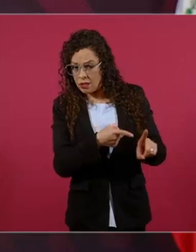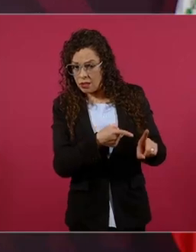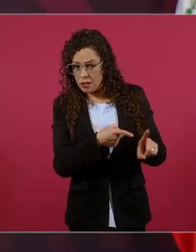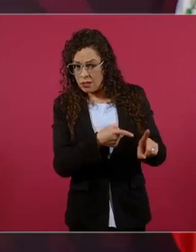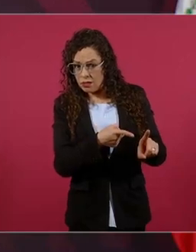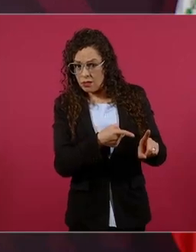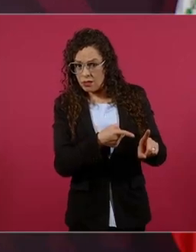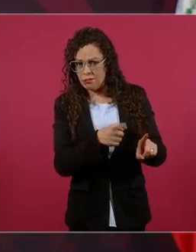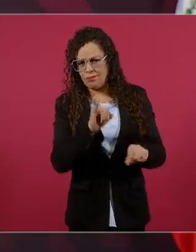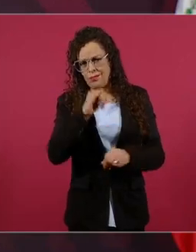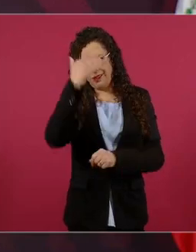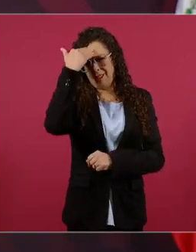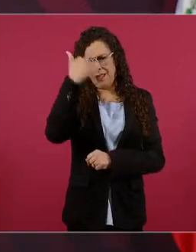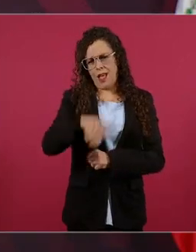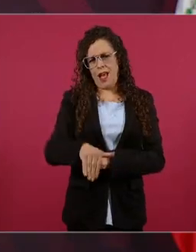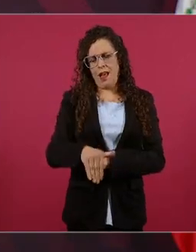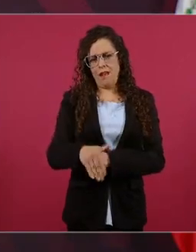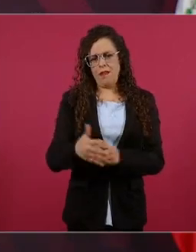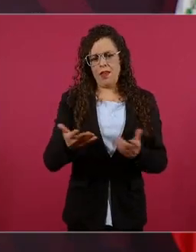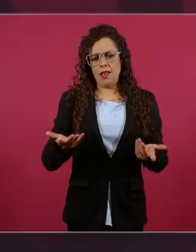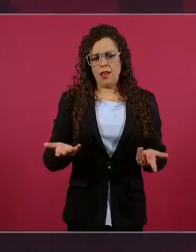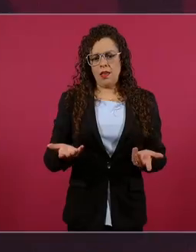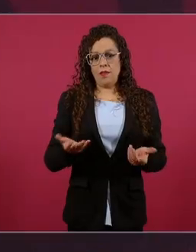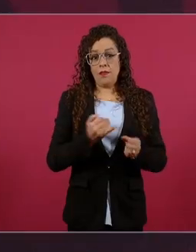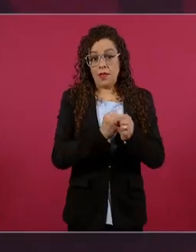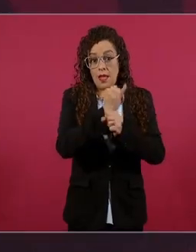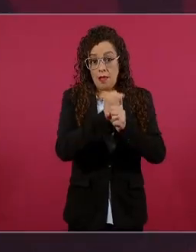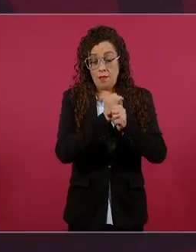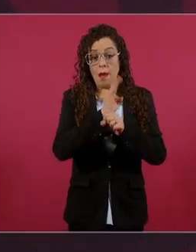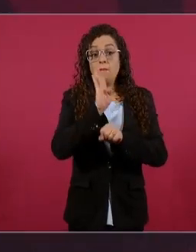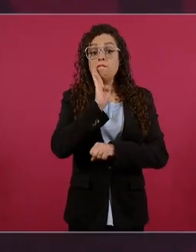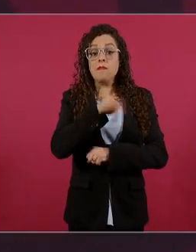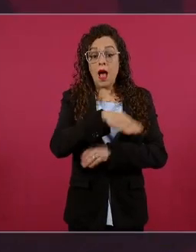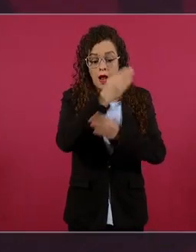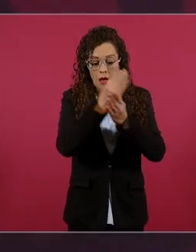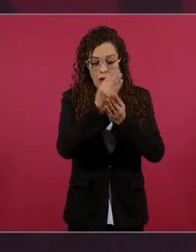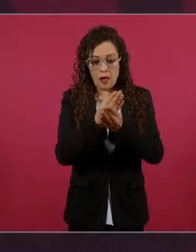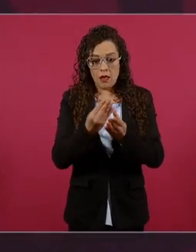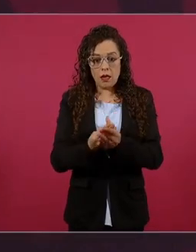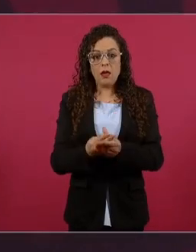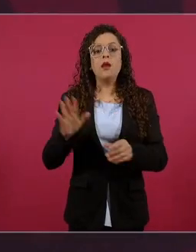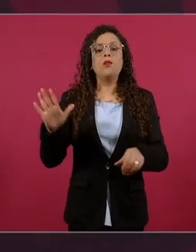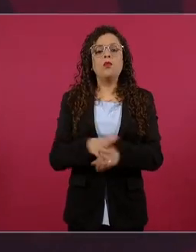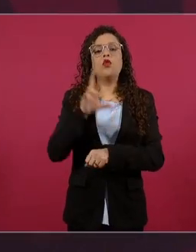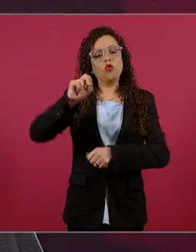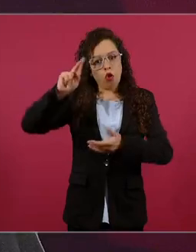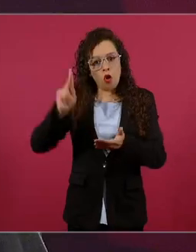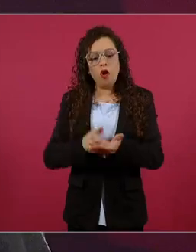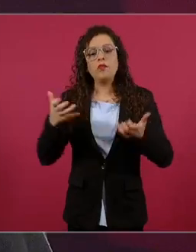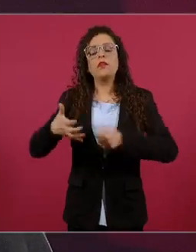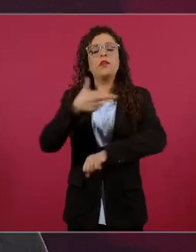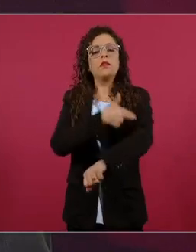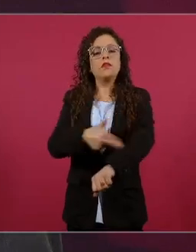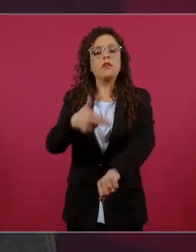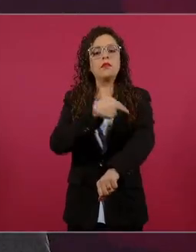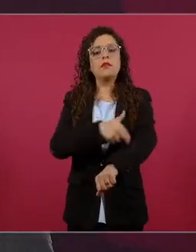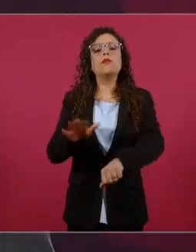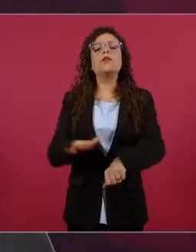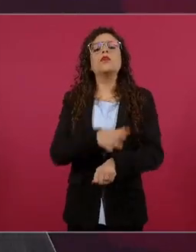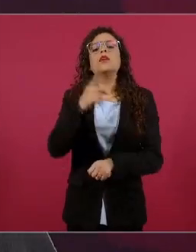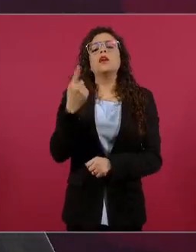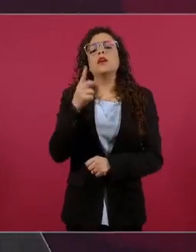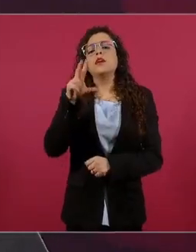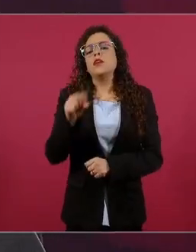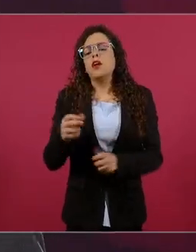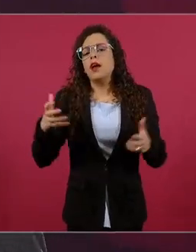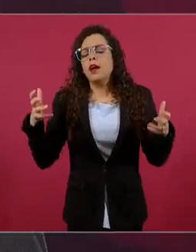Y si estaba mal integrada la averiguación, ¿por qué no reponen el procedimiento? Si se trata de un